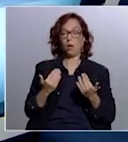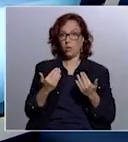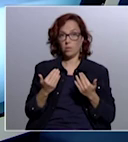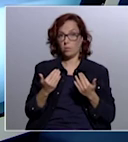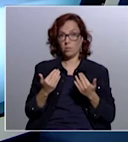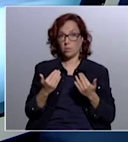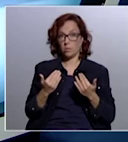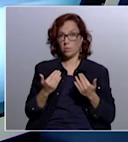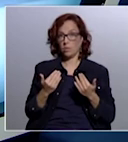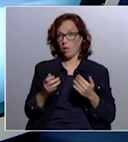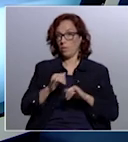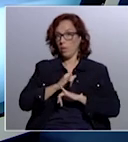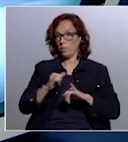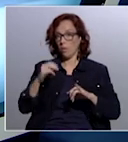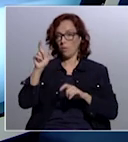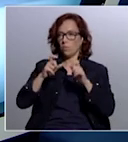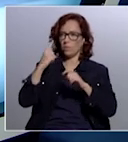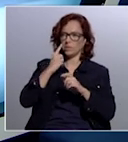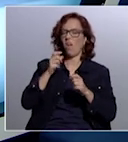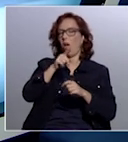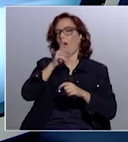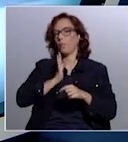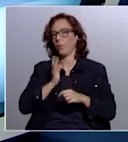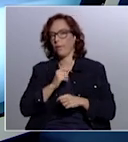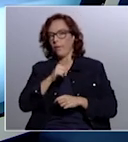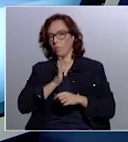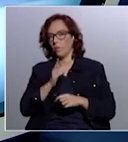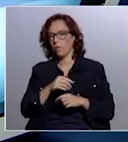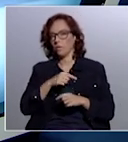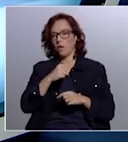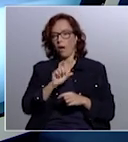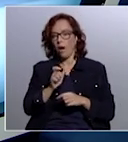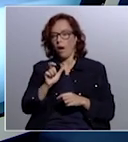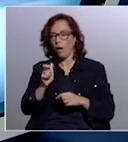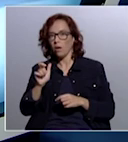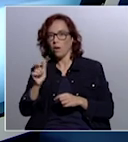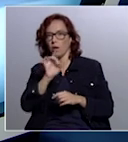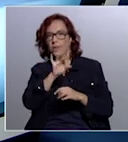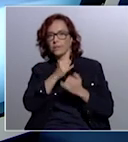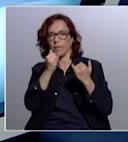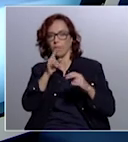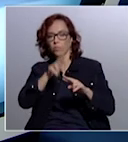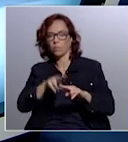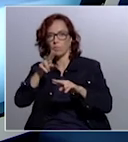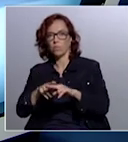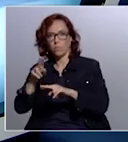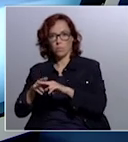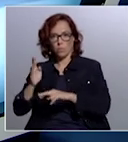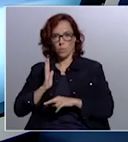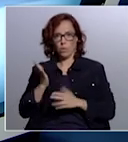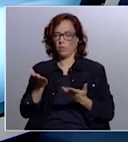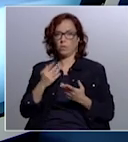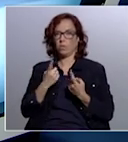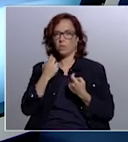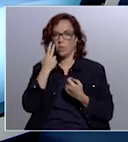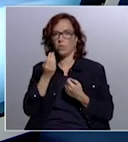combatir los estereotipos de género no alcanza si cada 15 días sigue muriendo una mujer y no vemos de formas poéticas y metafóricas